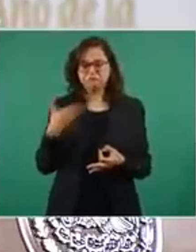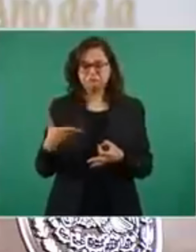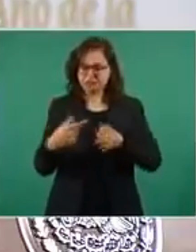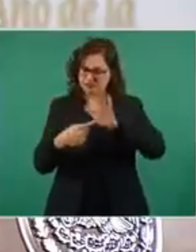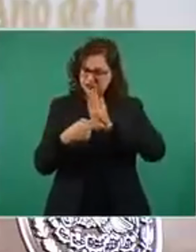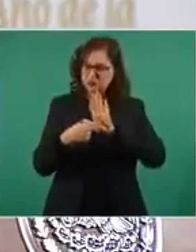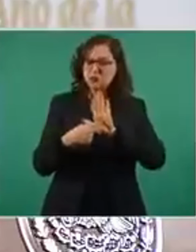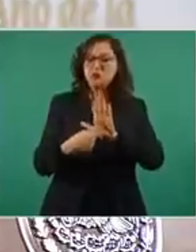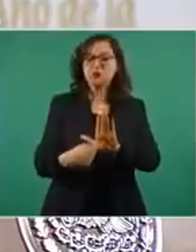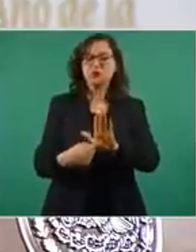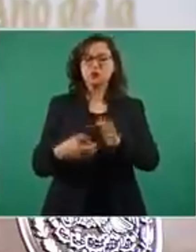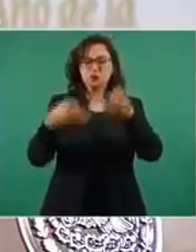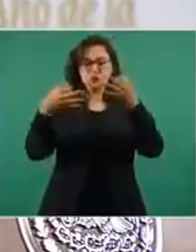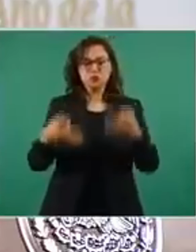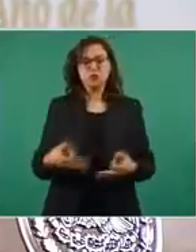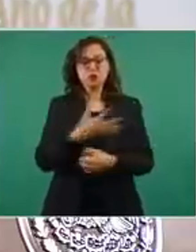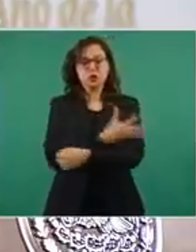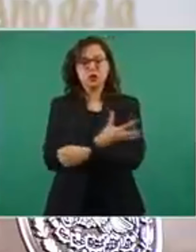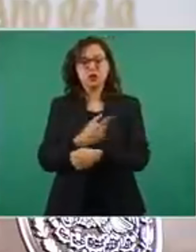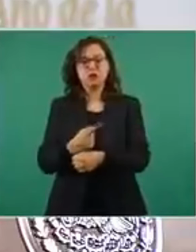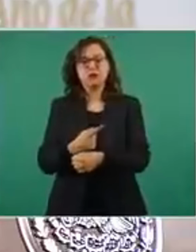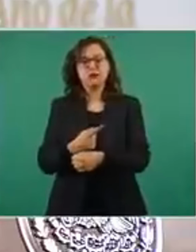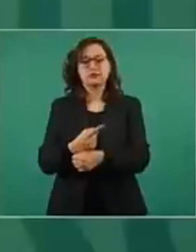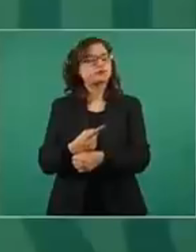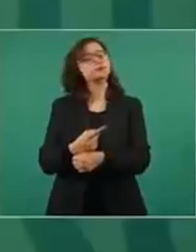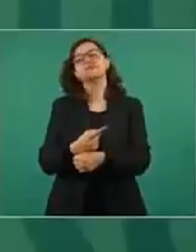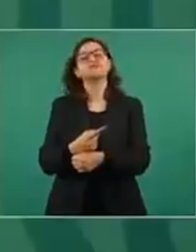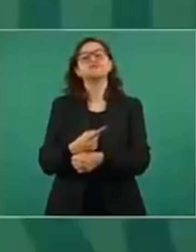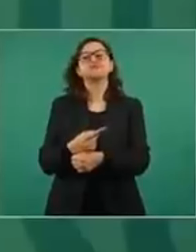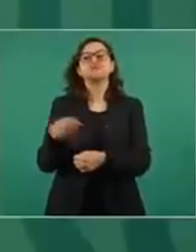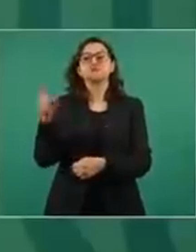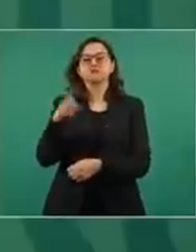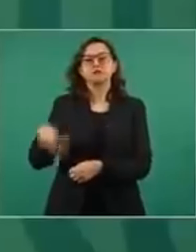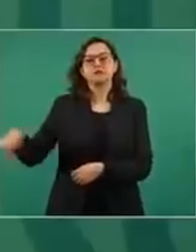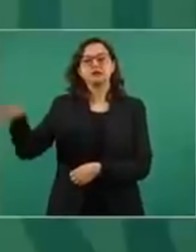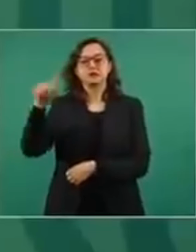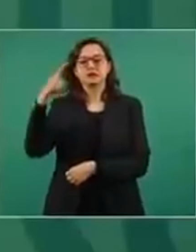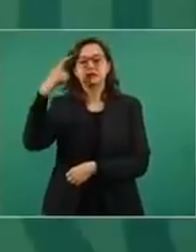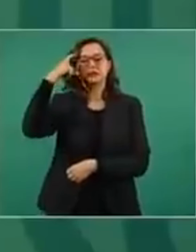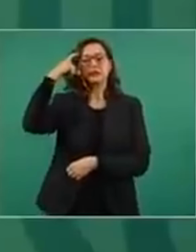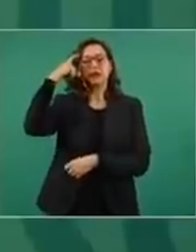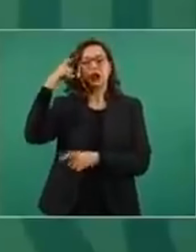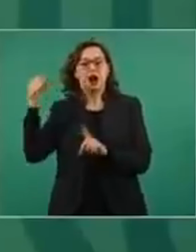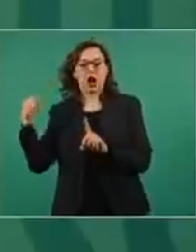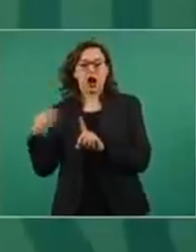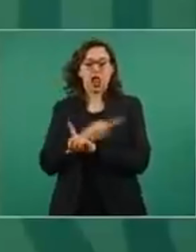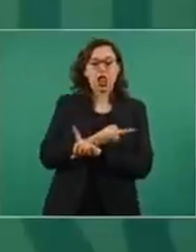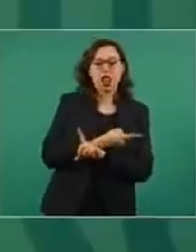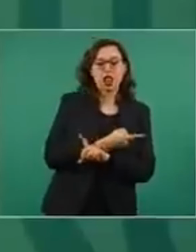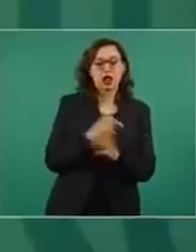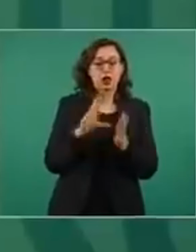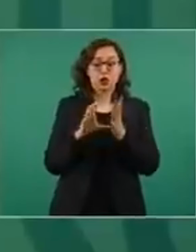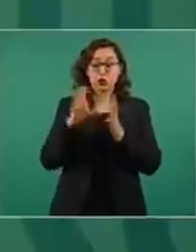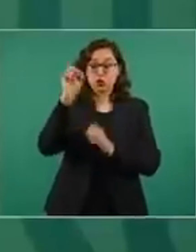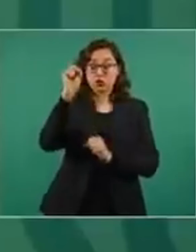vuelta a lo que establece la Constitución de que nadie debe ganar más que el presidente.